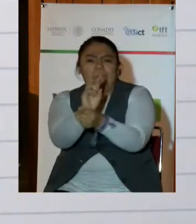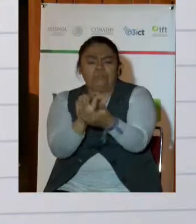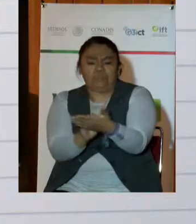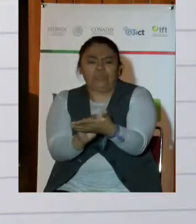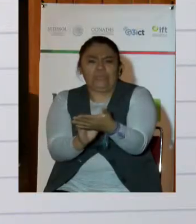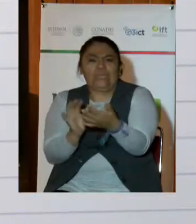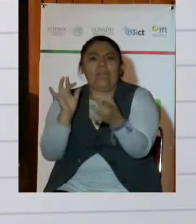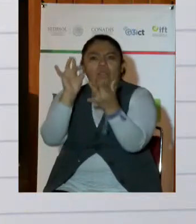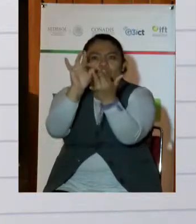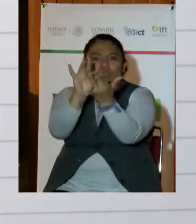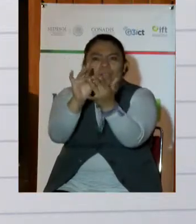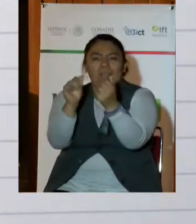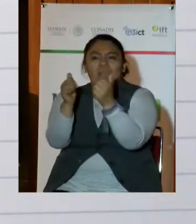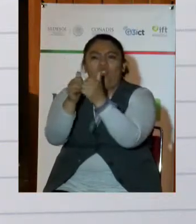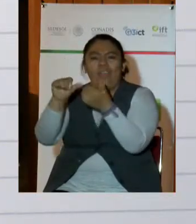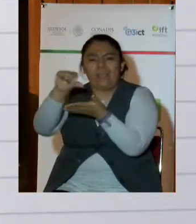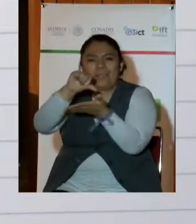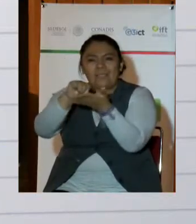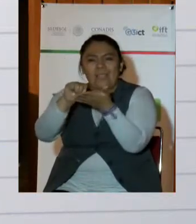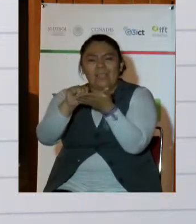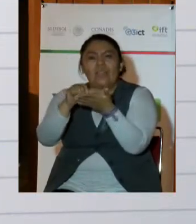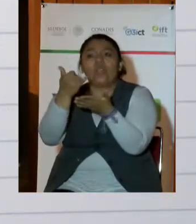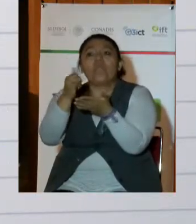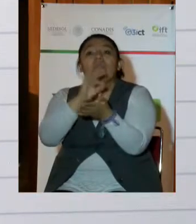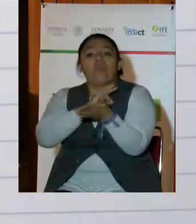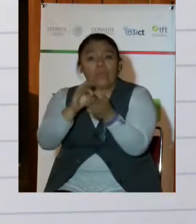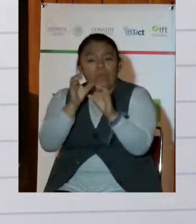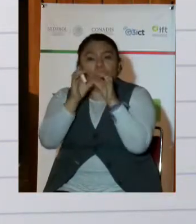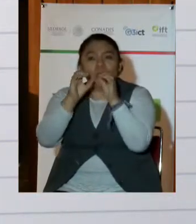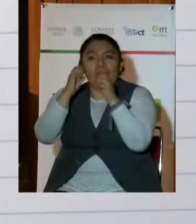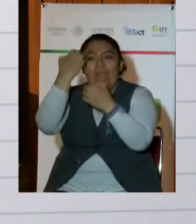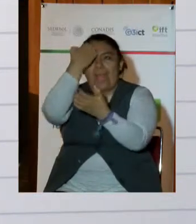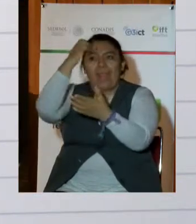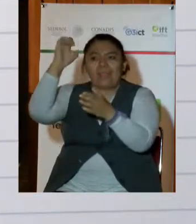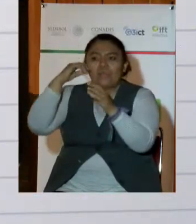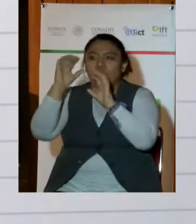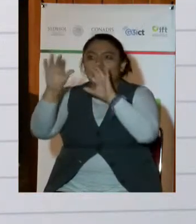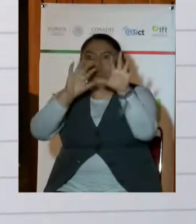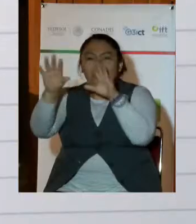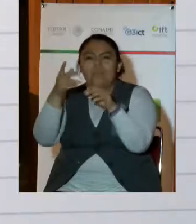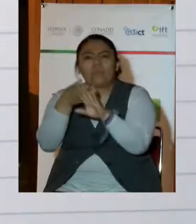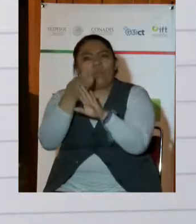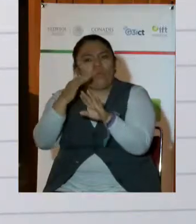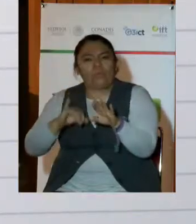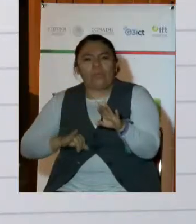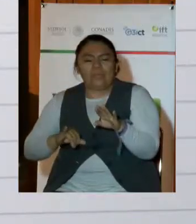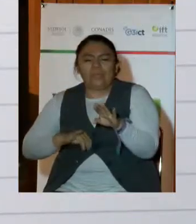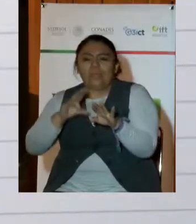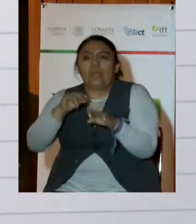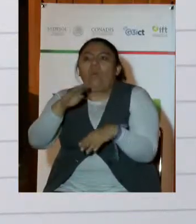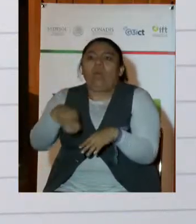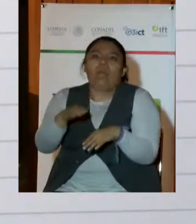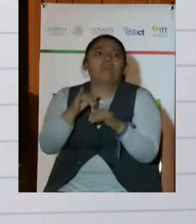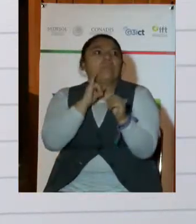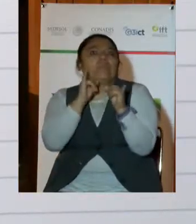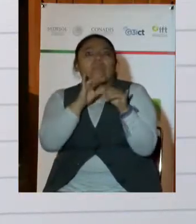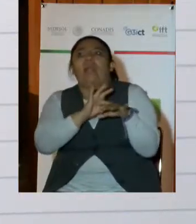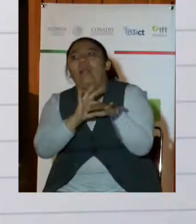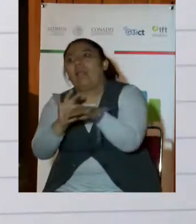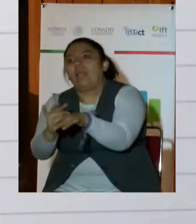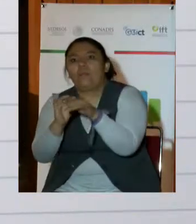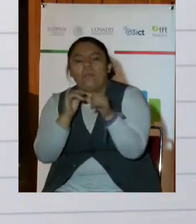centro de relevo, que es un centro enorme donde hay intérpretes 24 horas en lenguaje de señas. Entonces, el usuario, a través de una videoconferencia